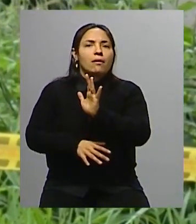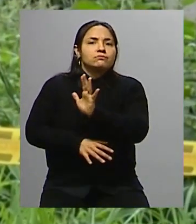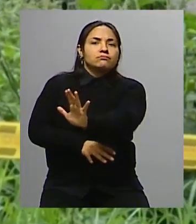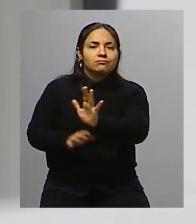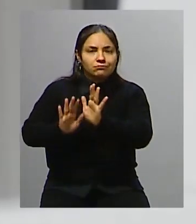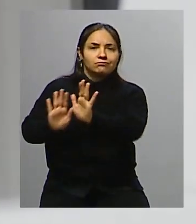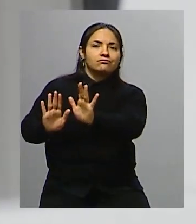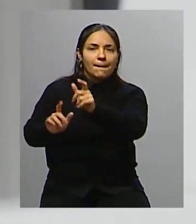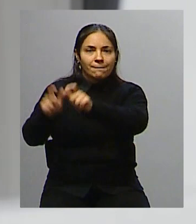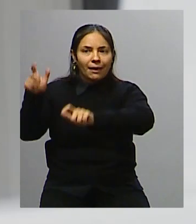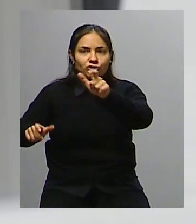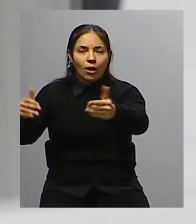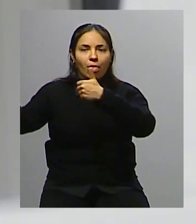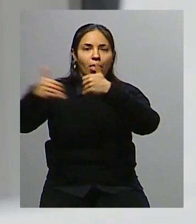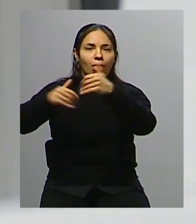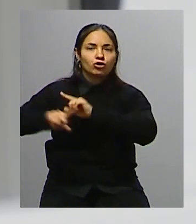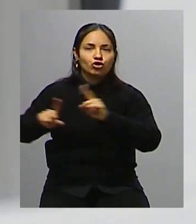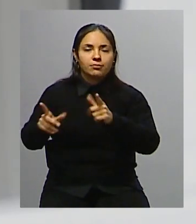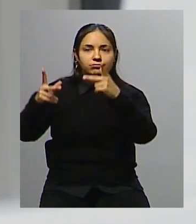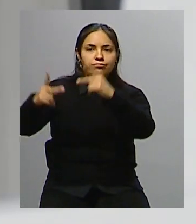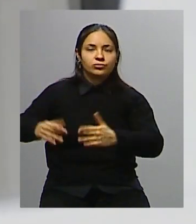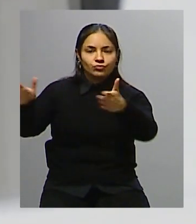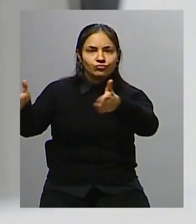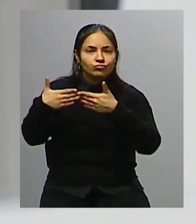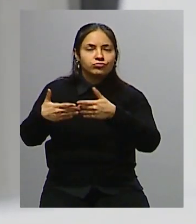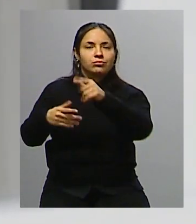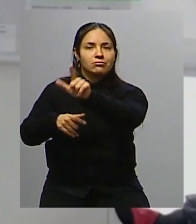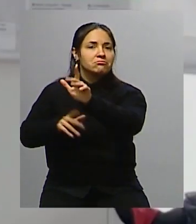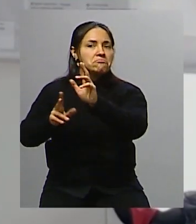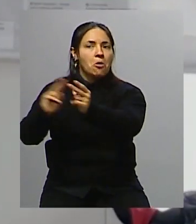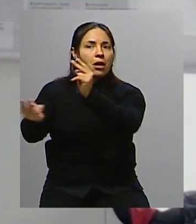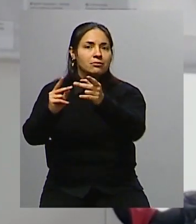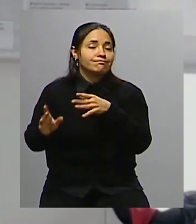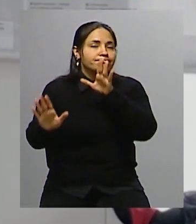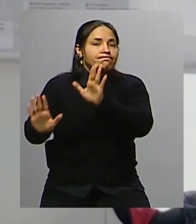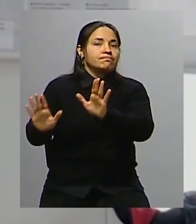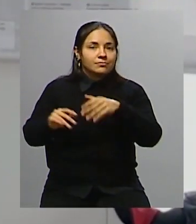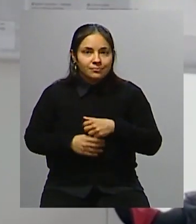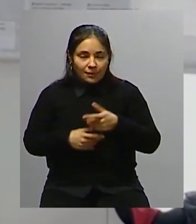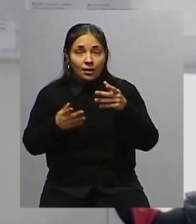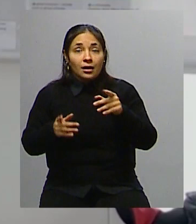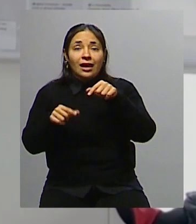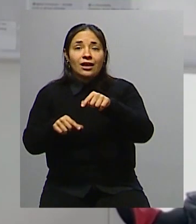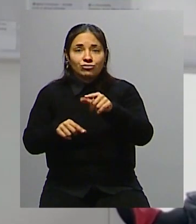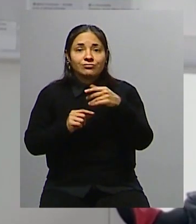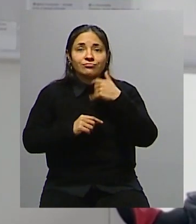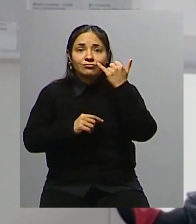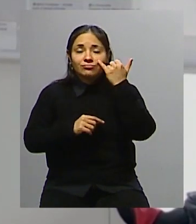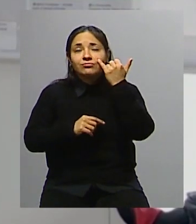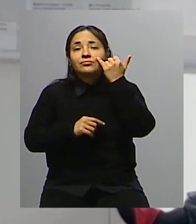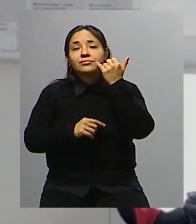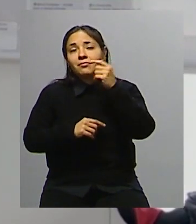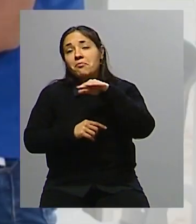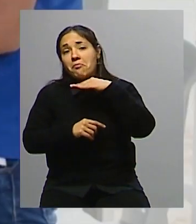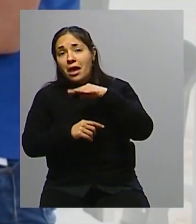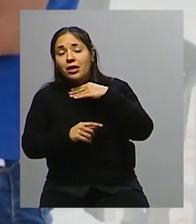impiden que estas personas puedan llegar al destino que se proponen, ¿no? Y es una política que, bueno, estamos ahí haciendo mención de lo que puede pasar en México,